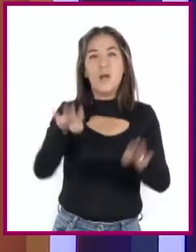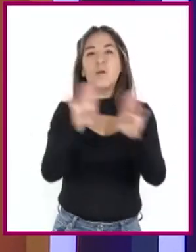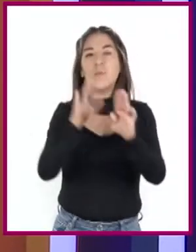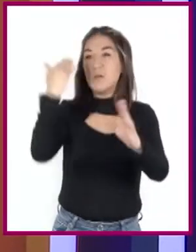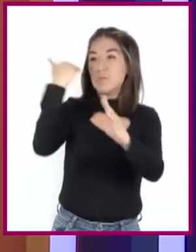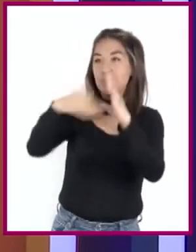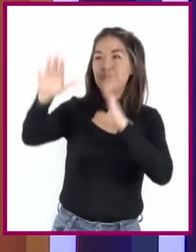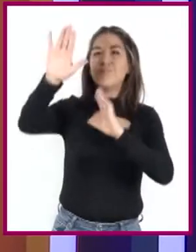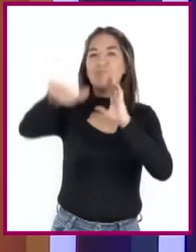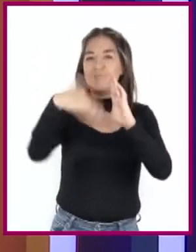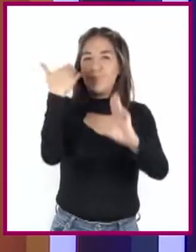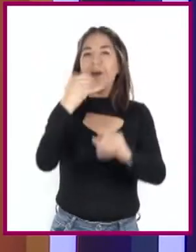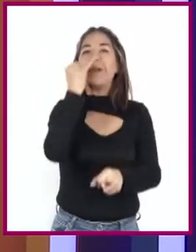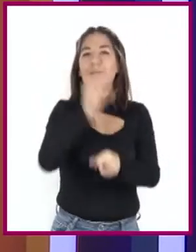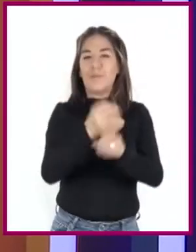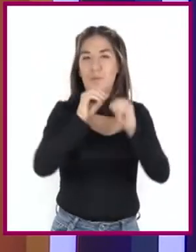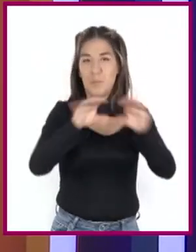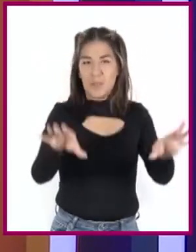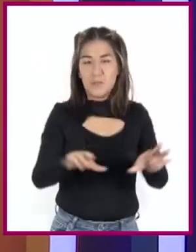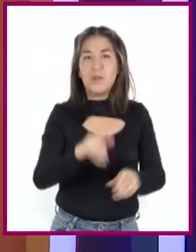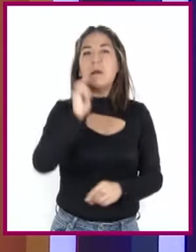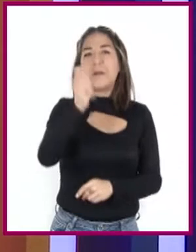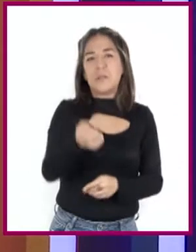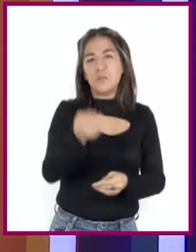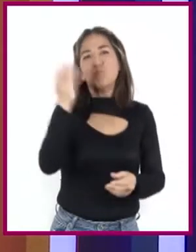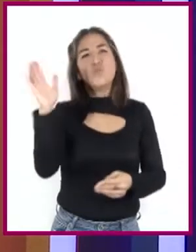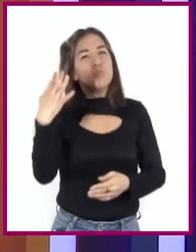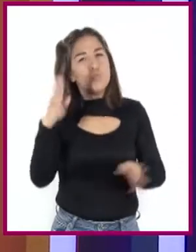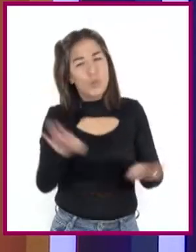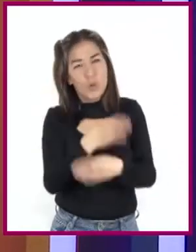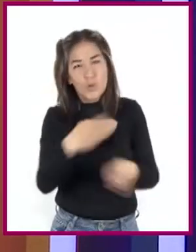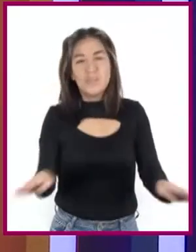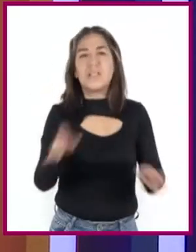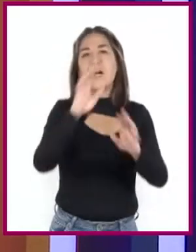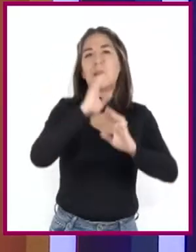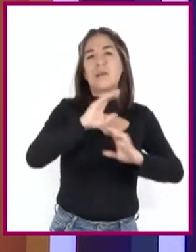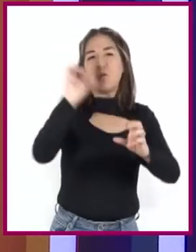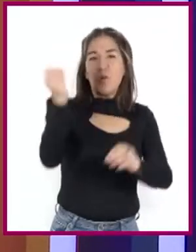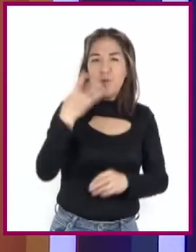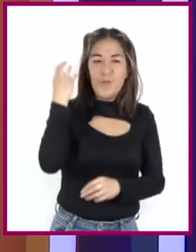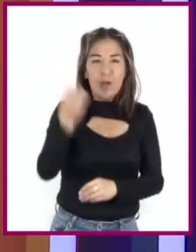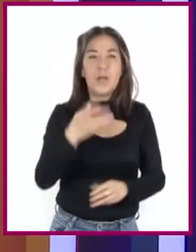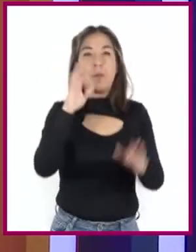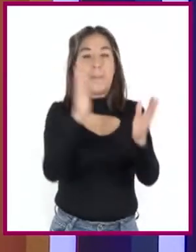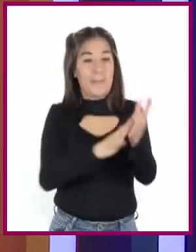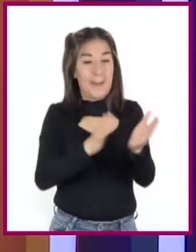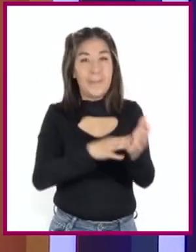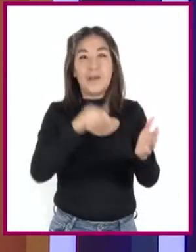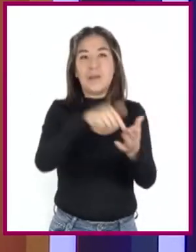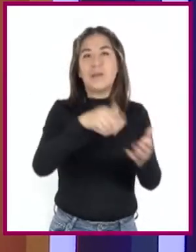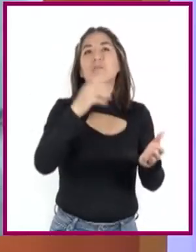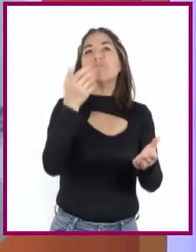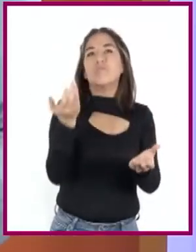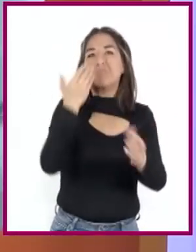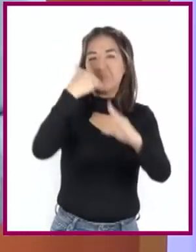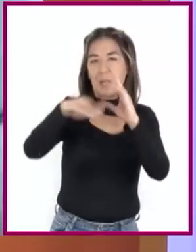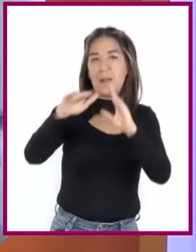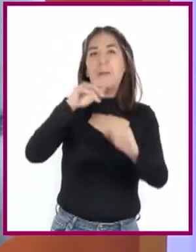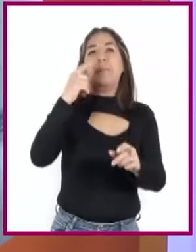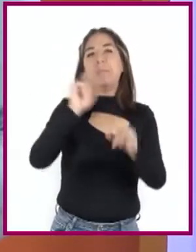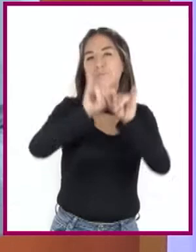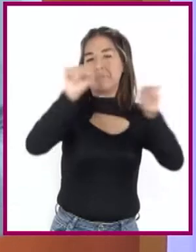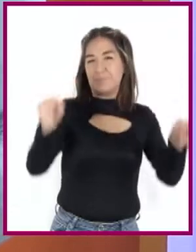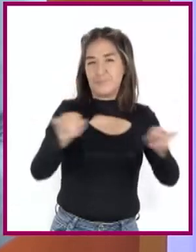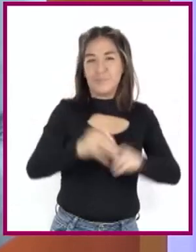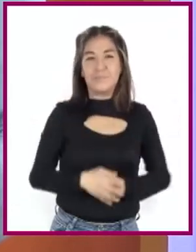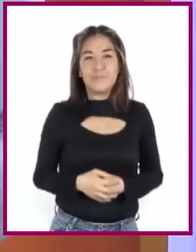recibir información, como discursos, música, imágenes y documentos a largas distancias. La